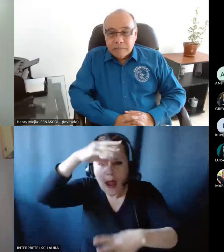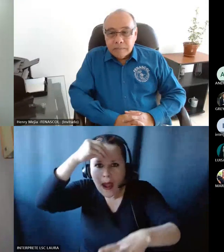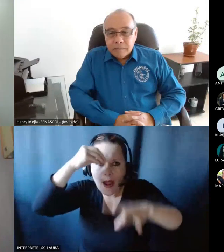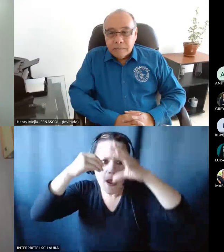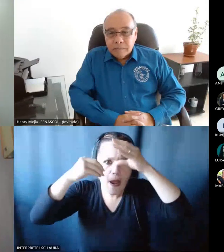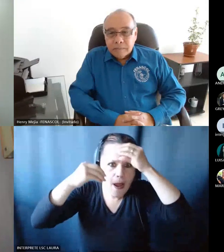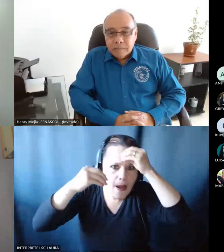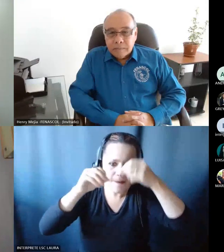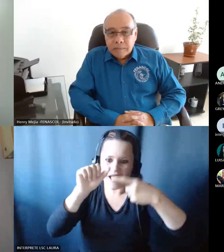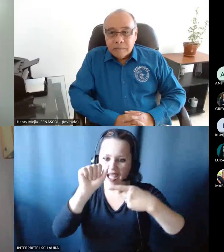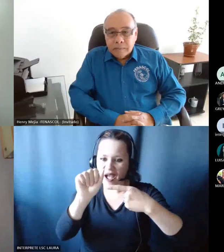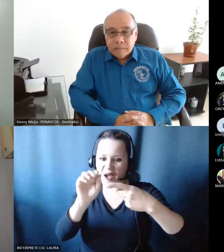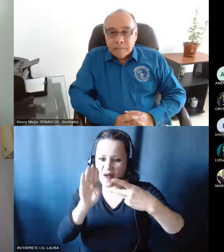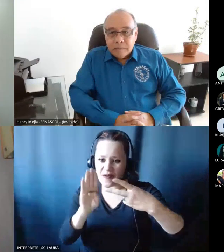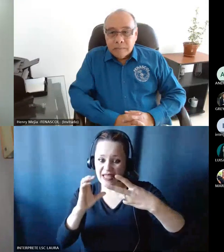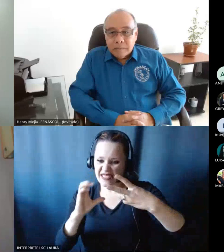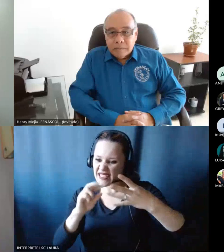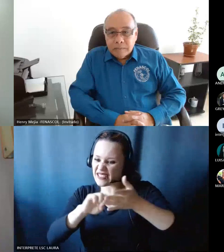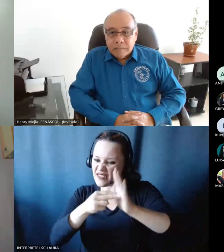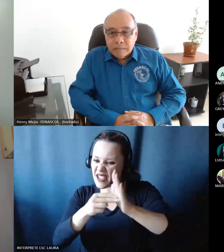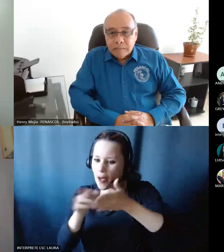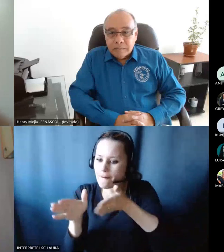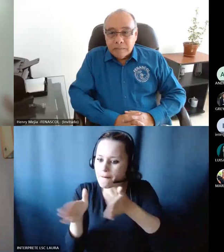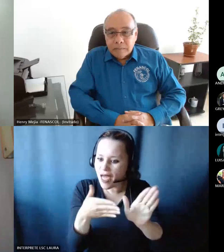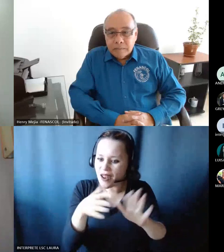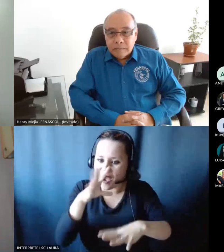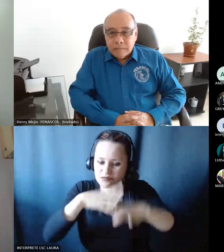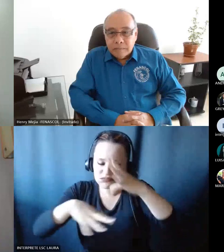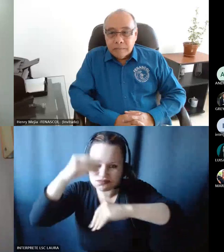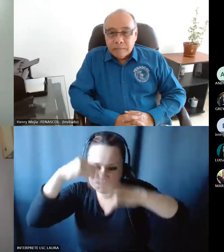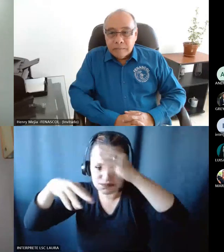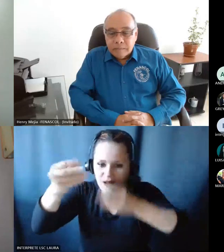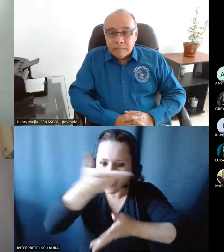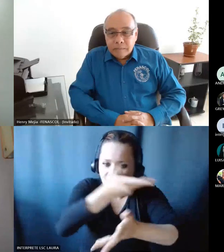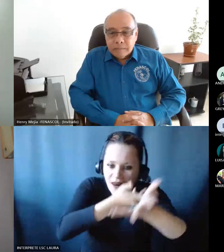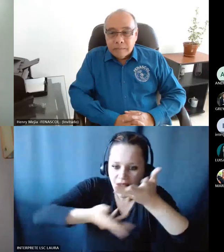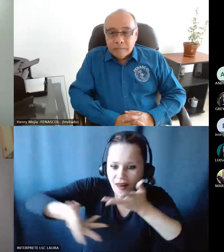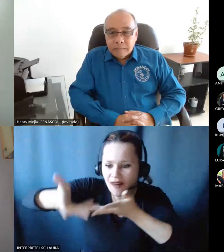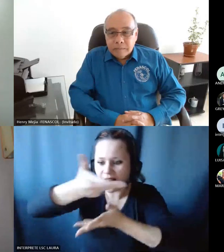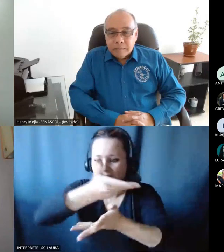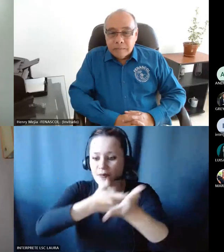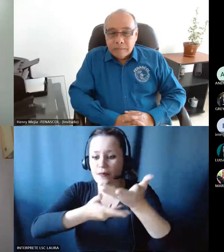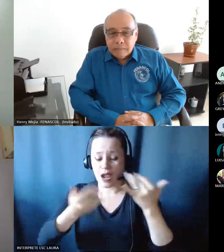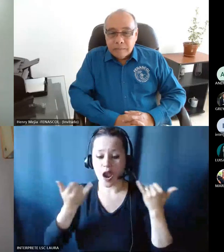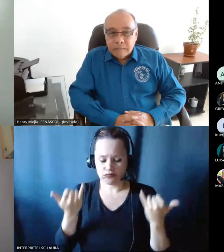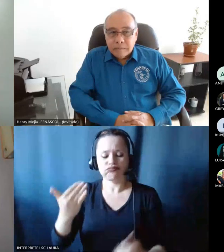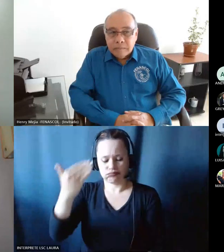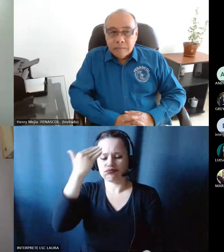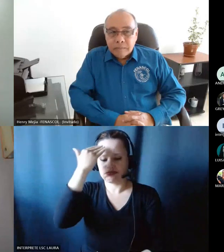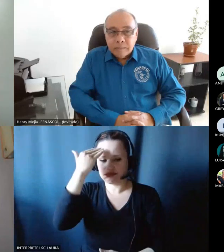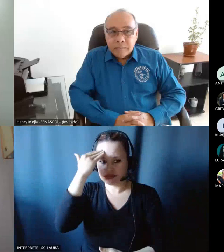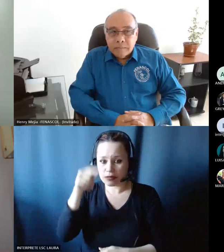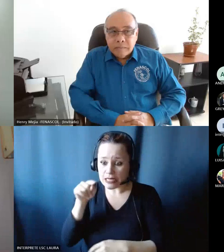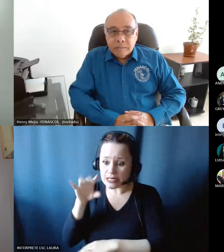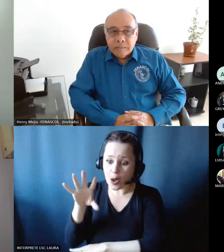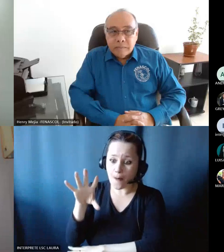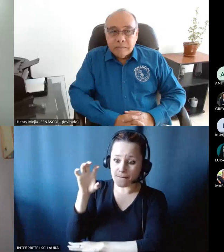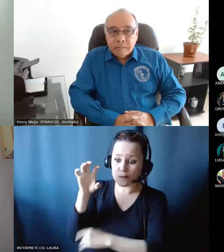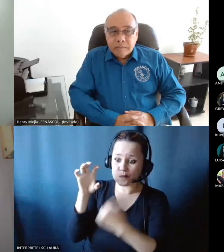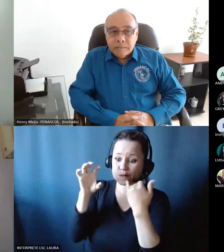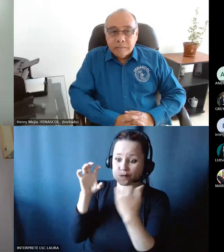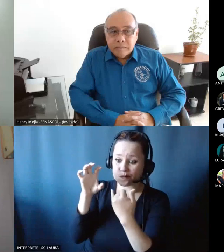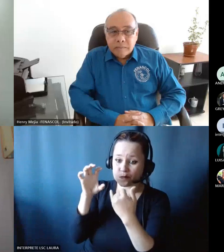construimos un ABC donde simplemente queremos compartir sabemos que en este espacio y esta grabación es para muchos